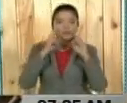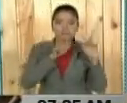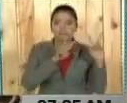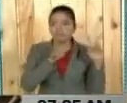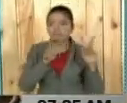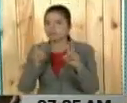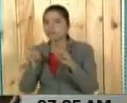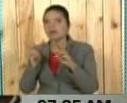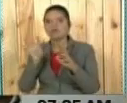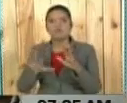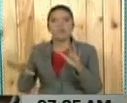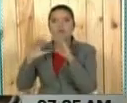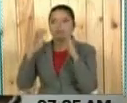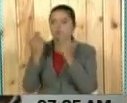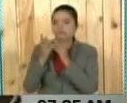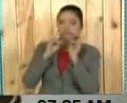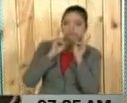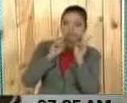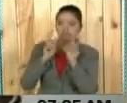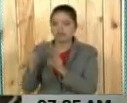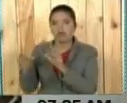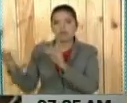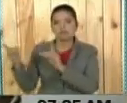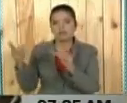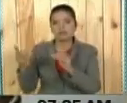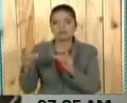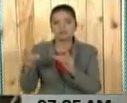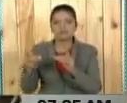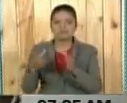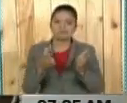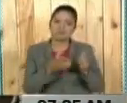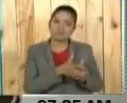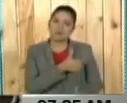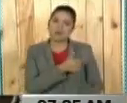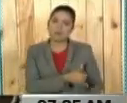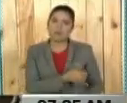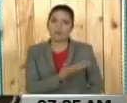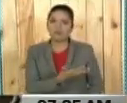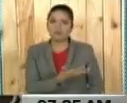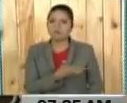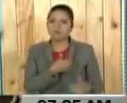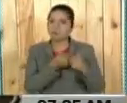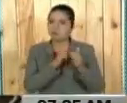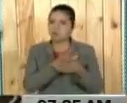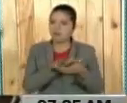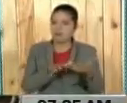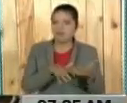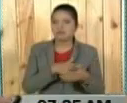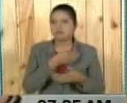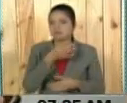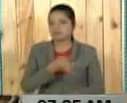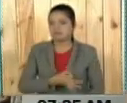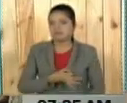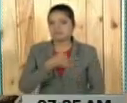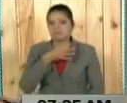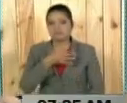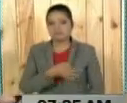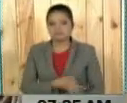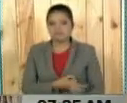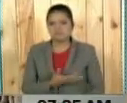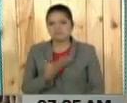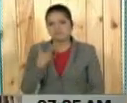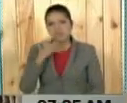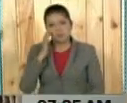e internacional, pues estas expresiones políticas de la MUD, que son expresiones más violentas, más disidentes, pues están en su, yo